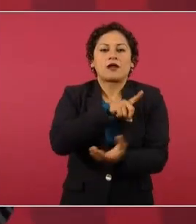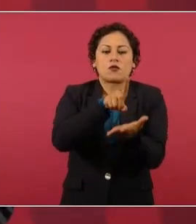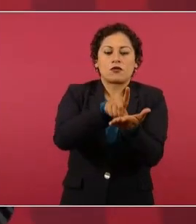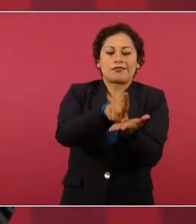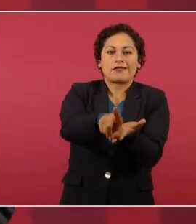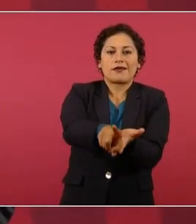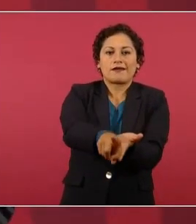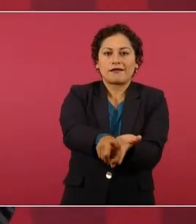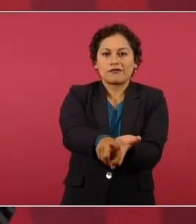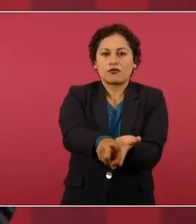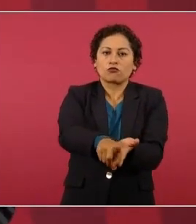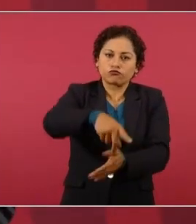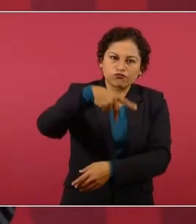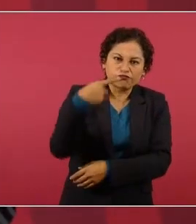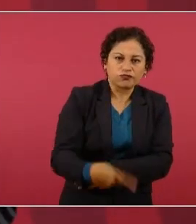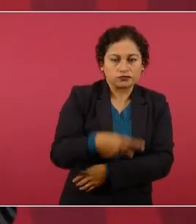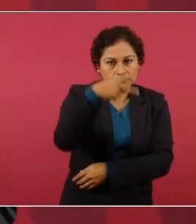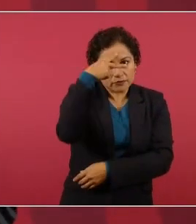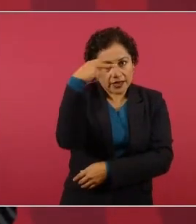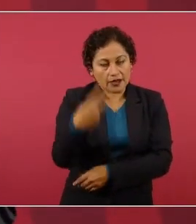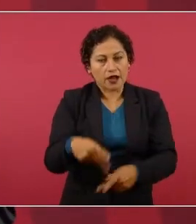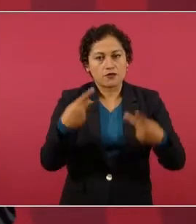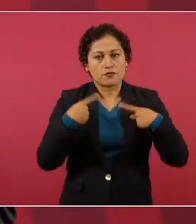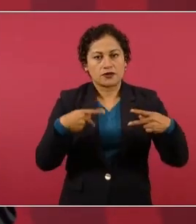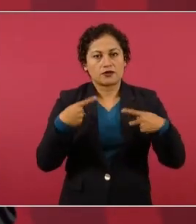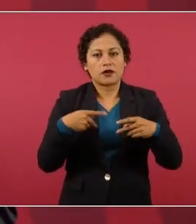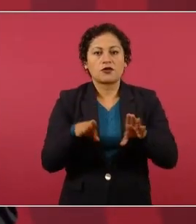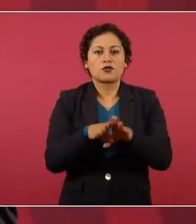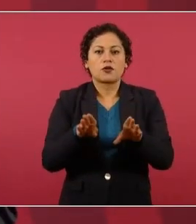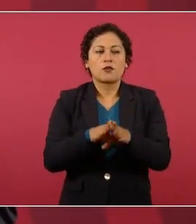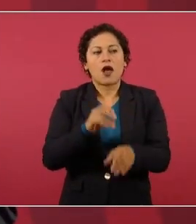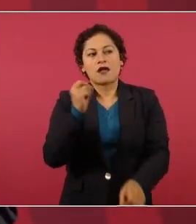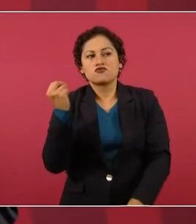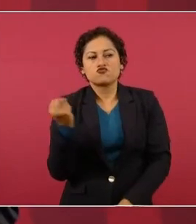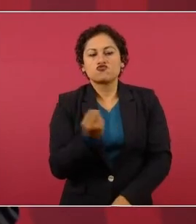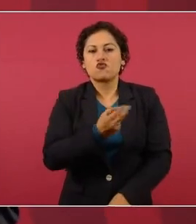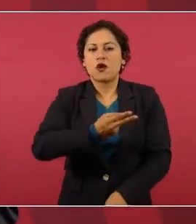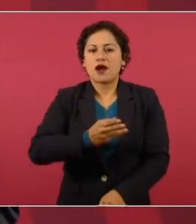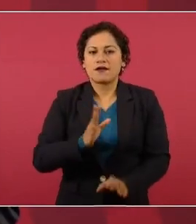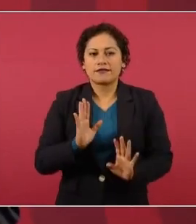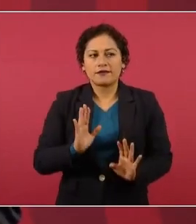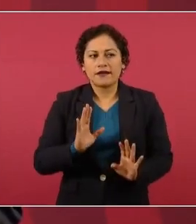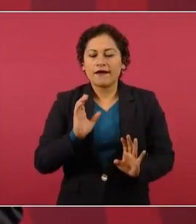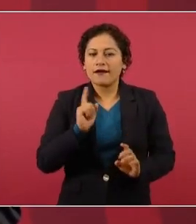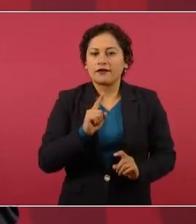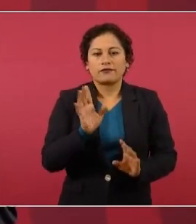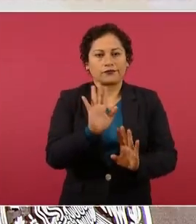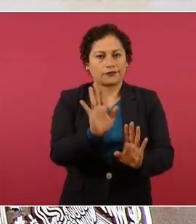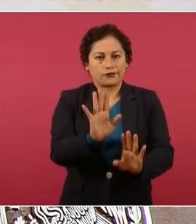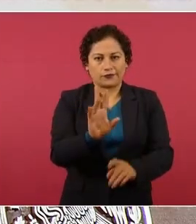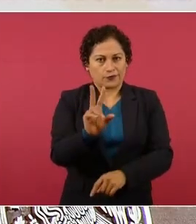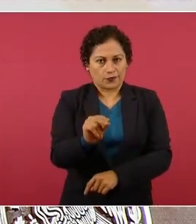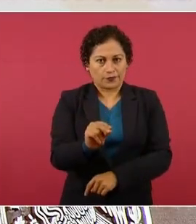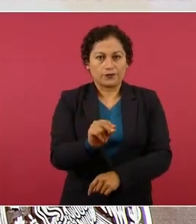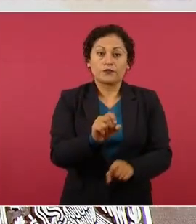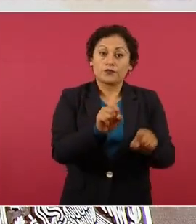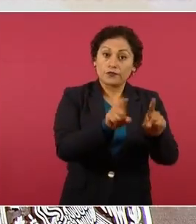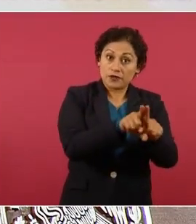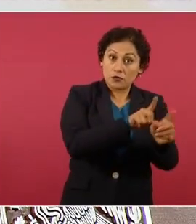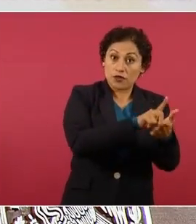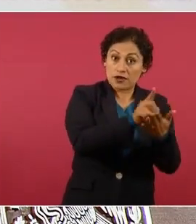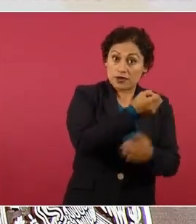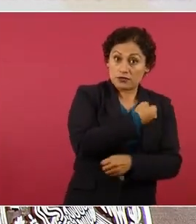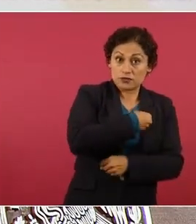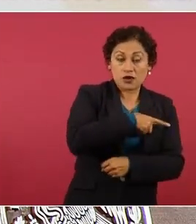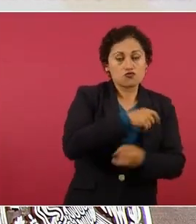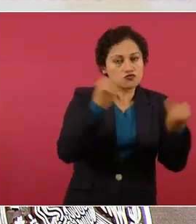del mexicano, no es un privilegio el derecho a la salud como el derecho a la educación. Y ese